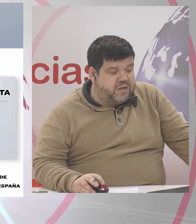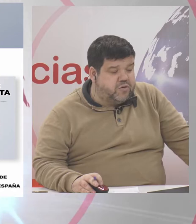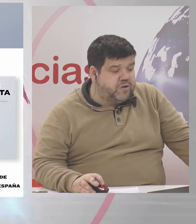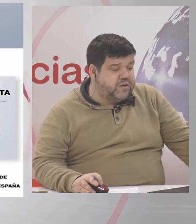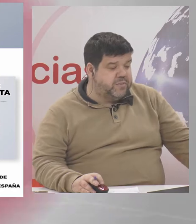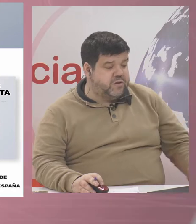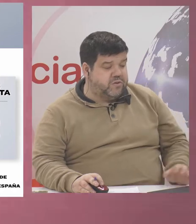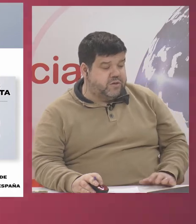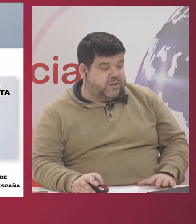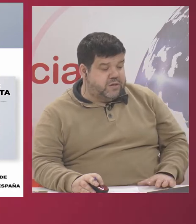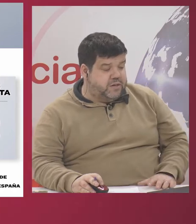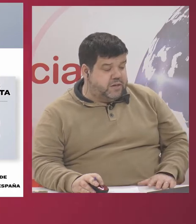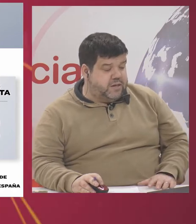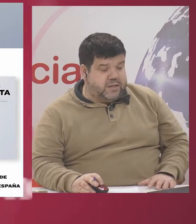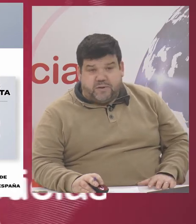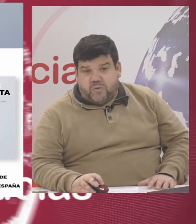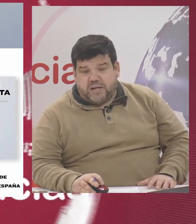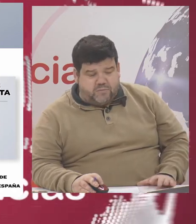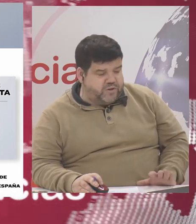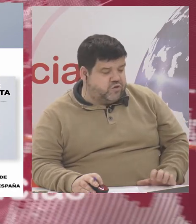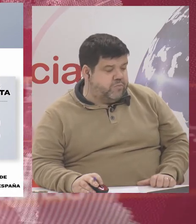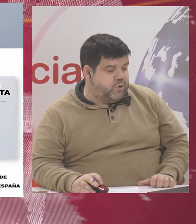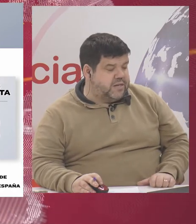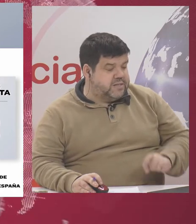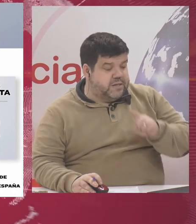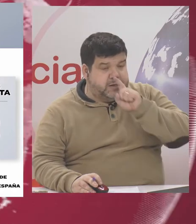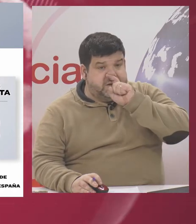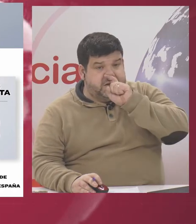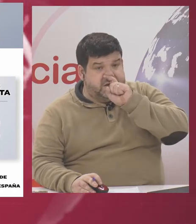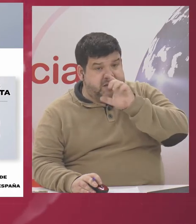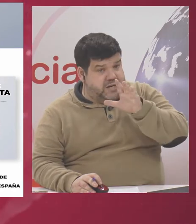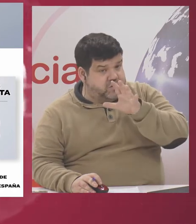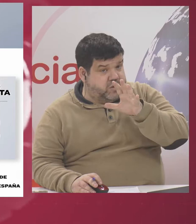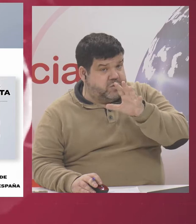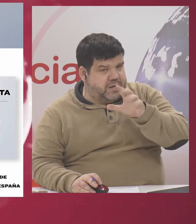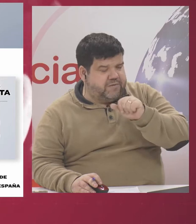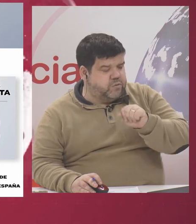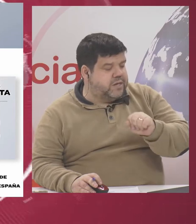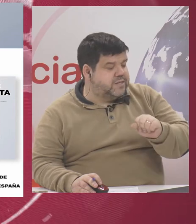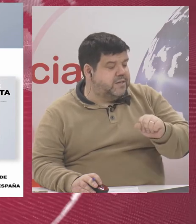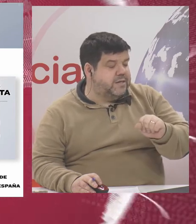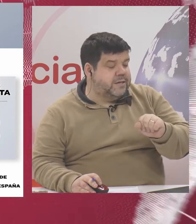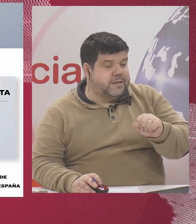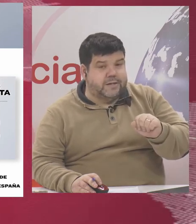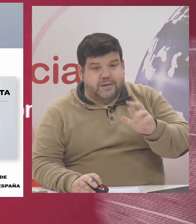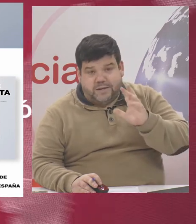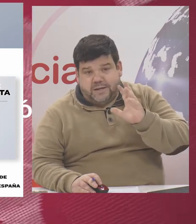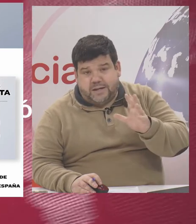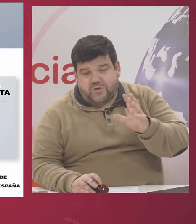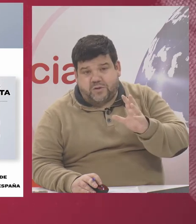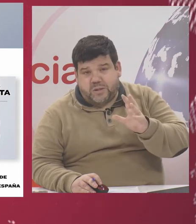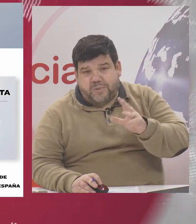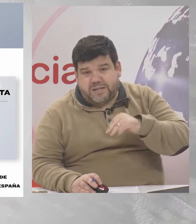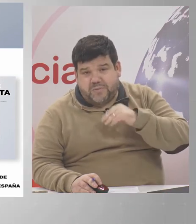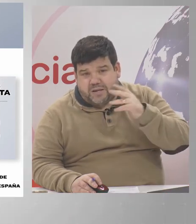de 5 millones y medio de vacunas, que de momento son pocas. Esa es la situación de las vacunas. Y